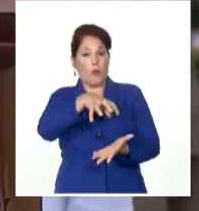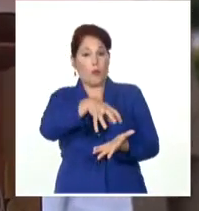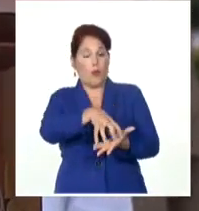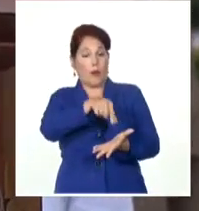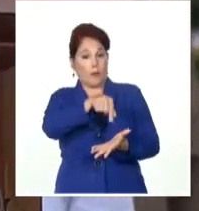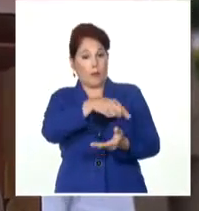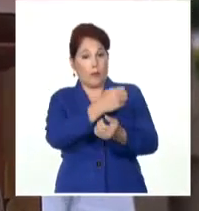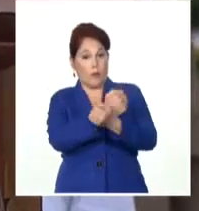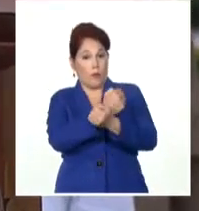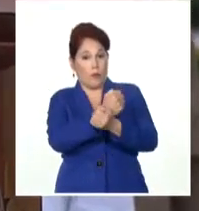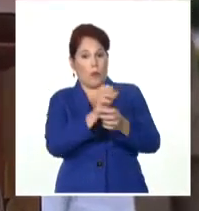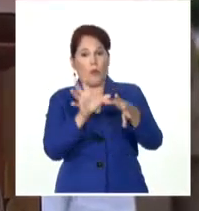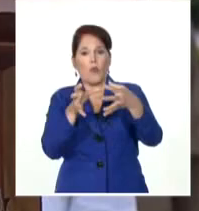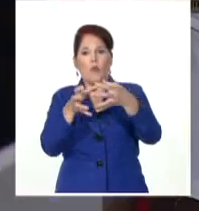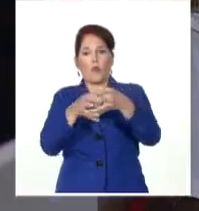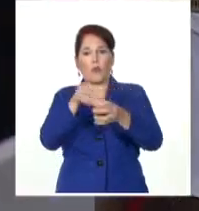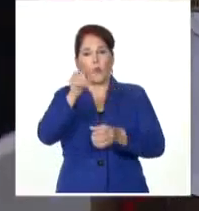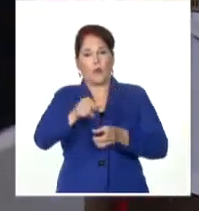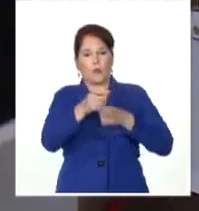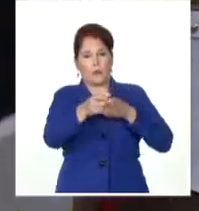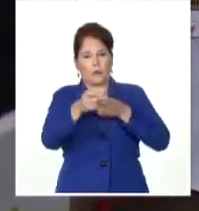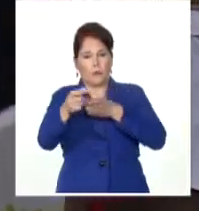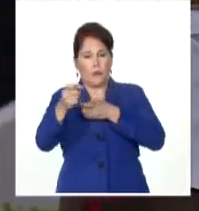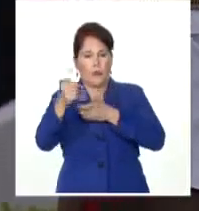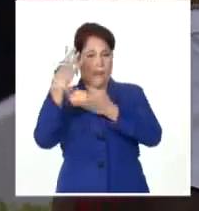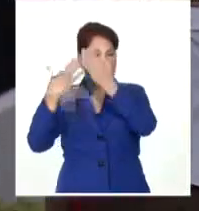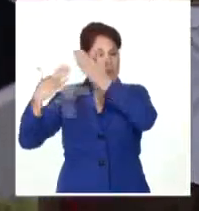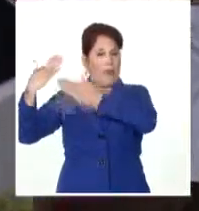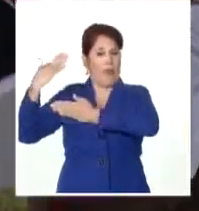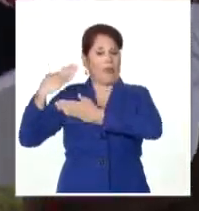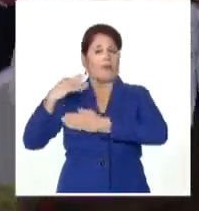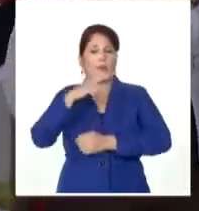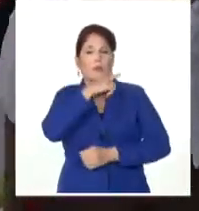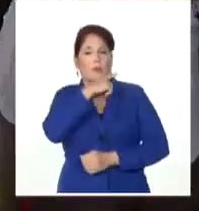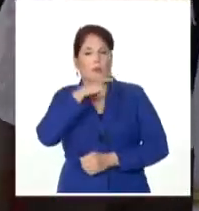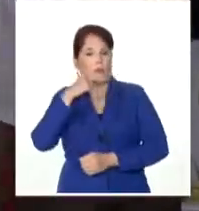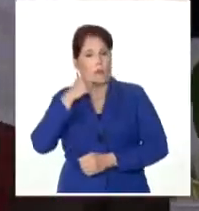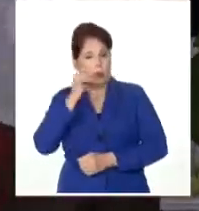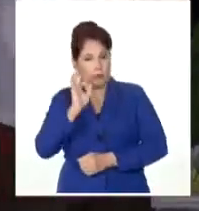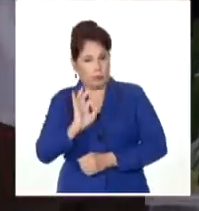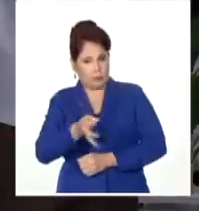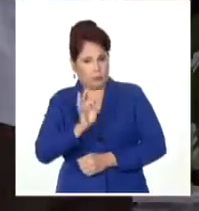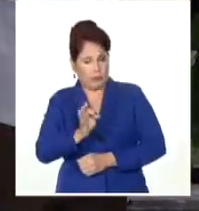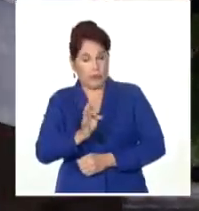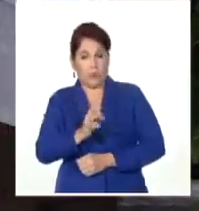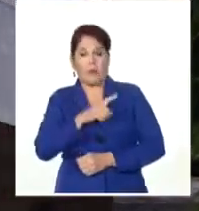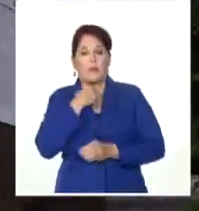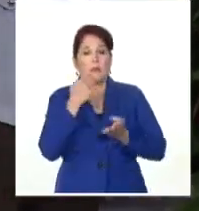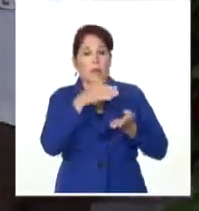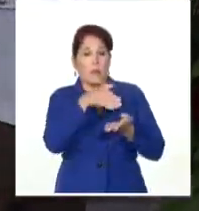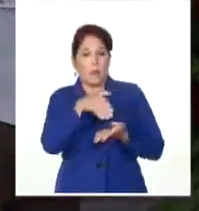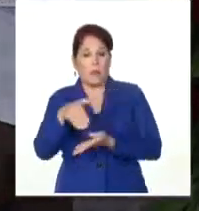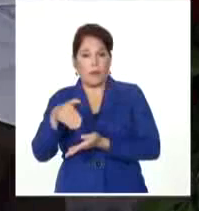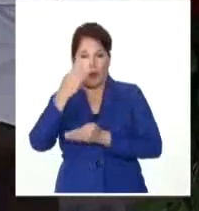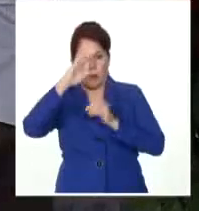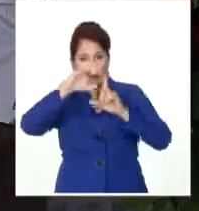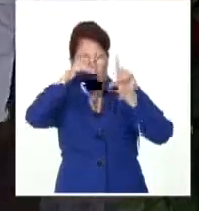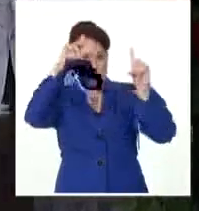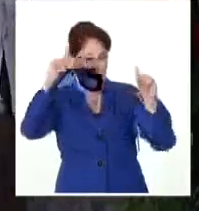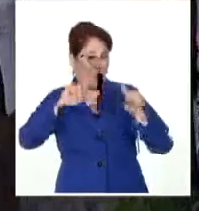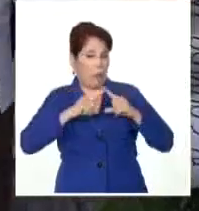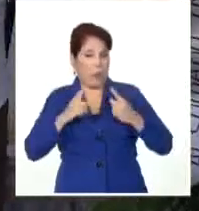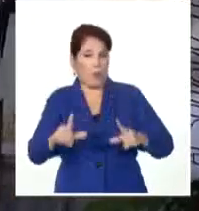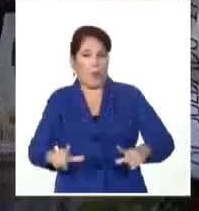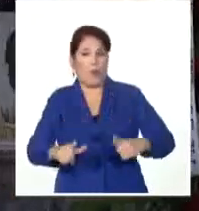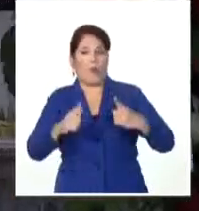los restos de un grupo de combatientes de las antiguas repúblicas soviéticas que perdieron la vida en nuestro país en el cumplimiento